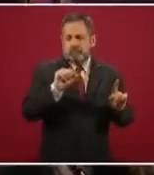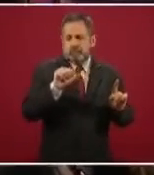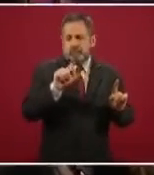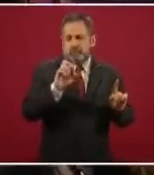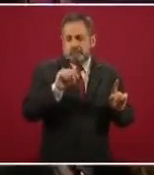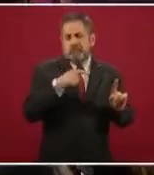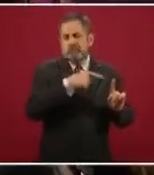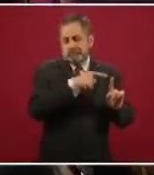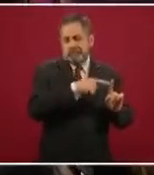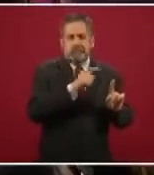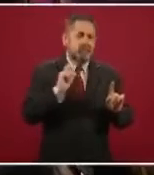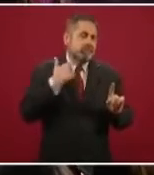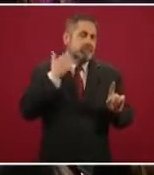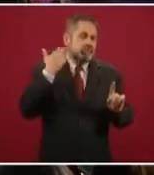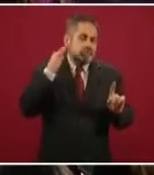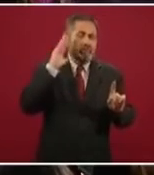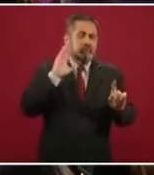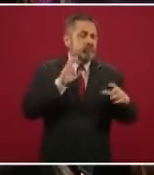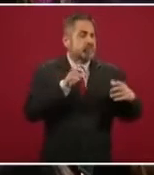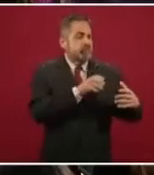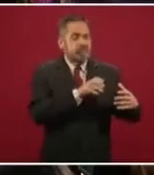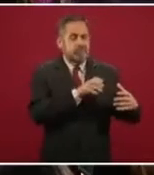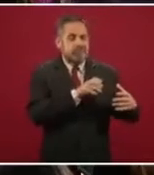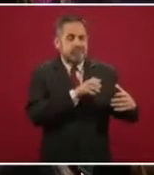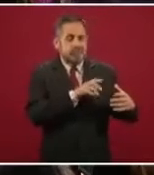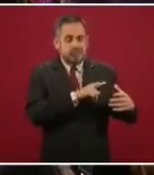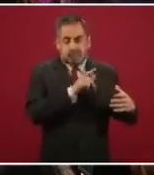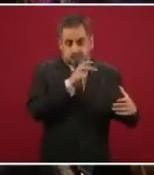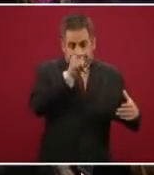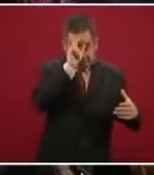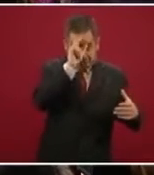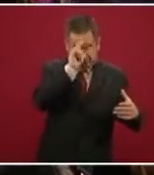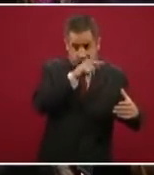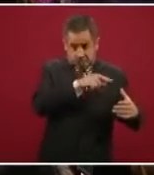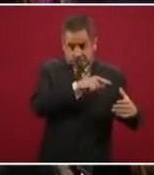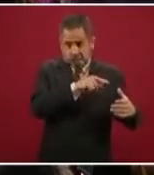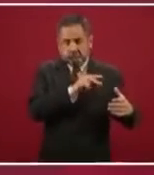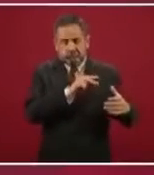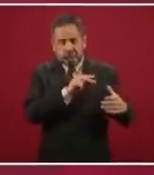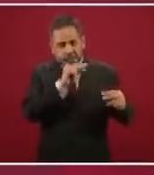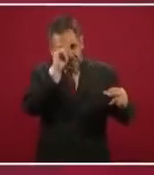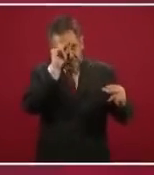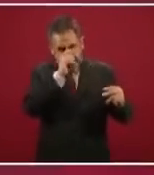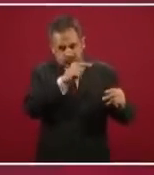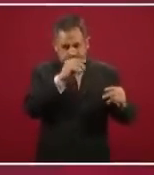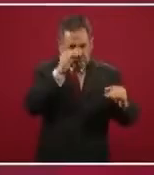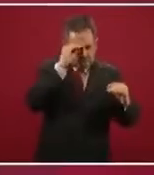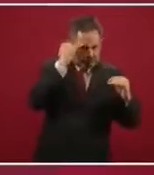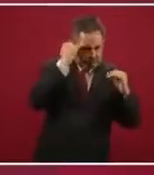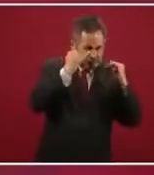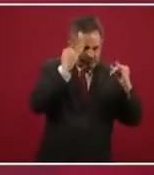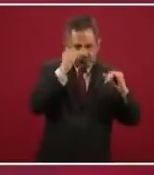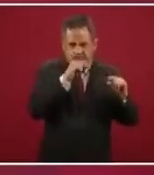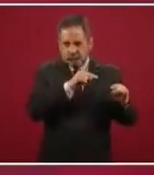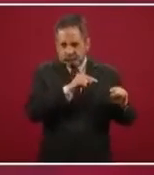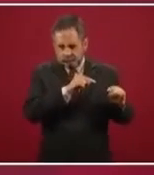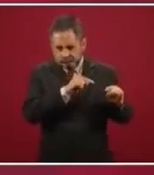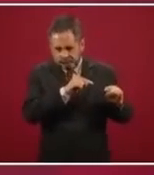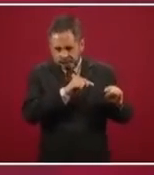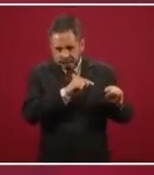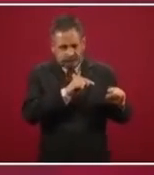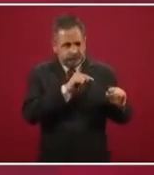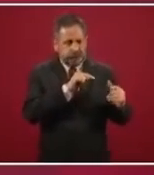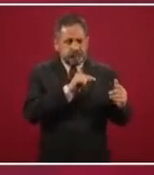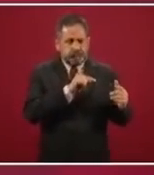que ha existido como intelectual, como pensador. O